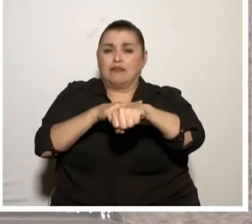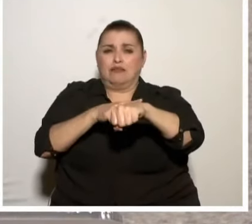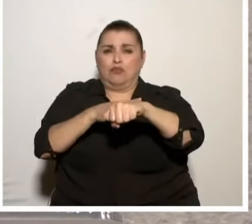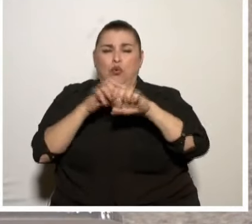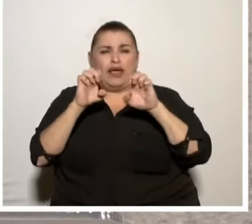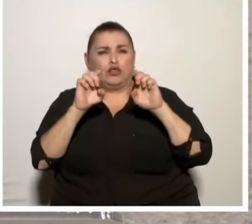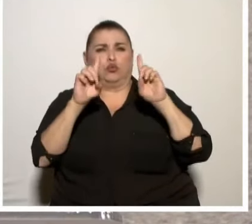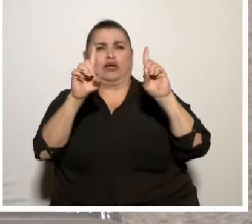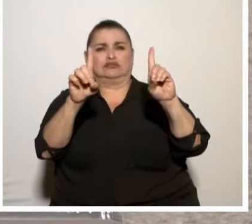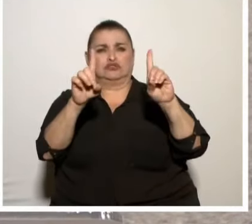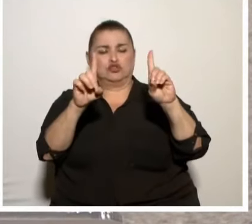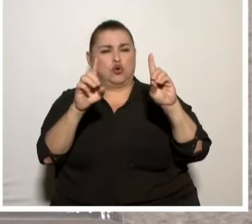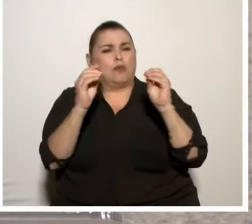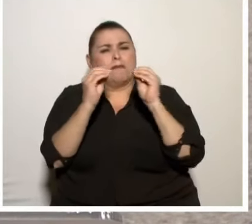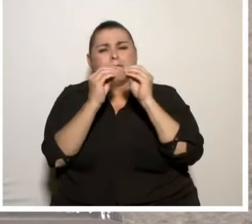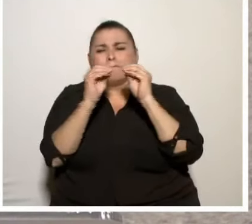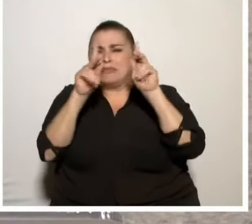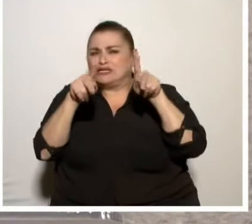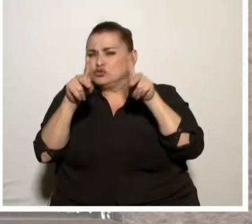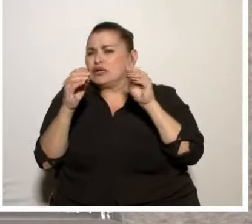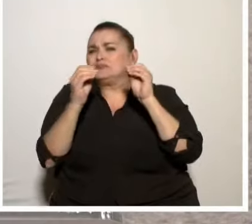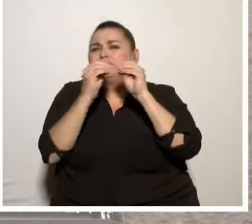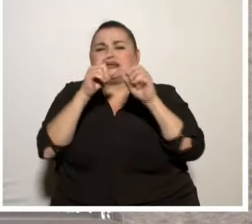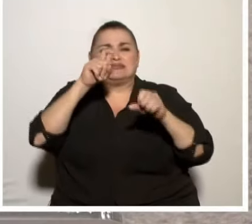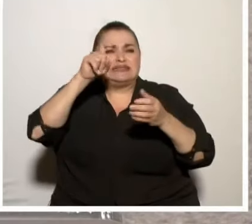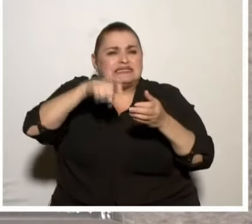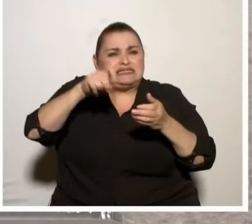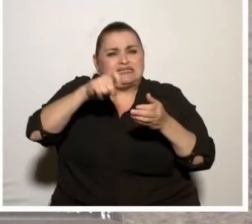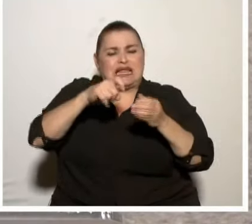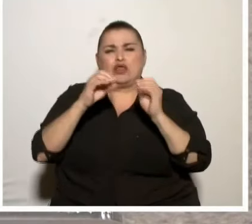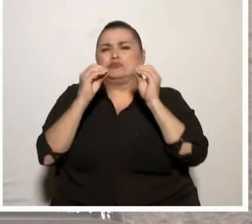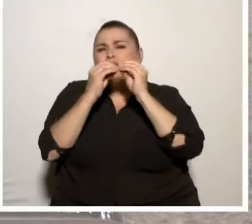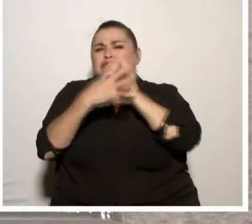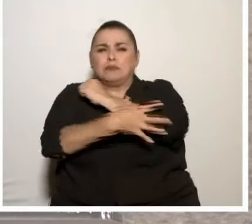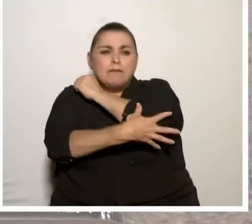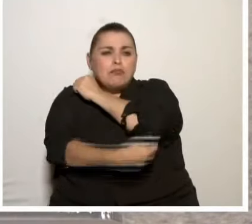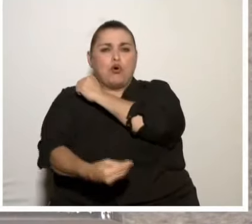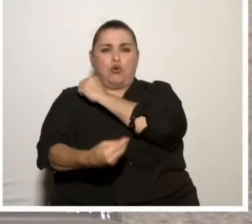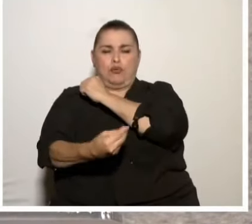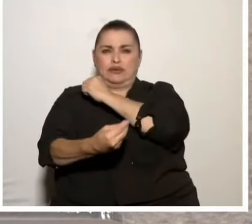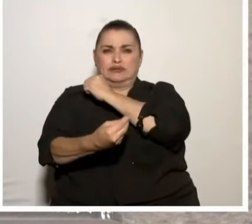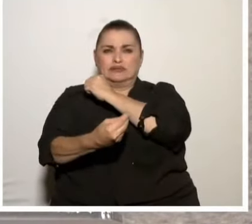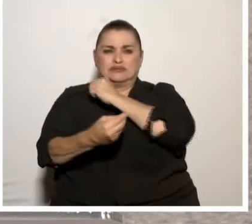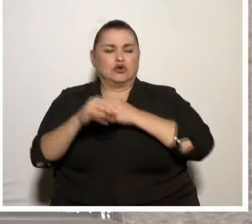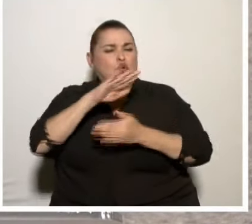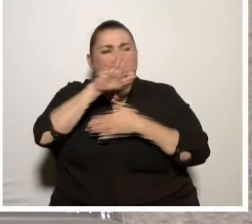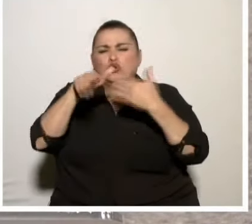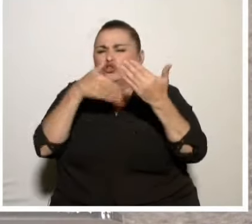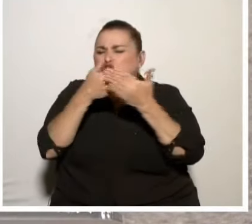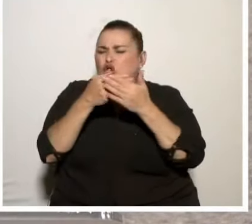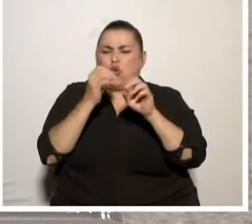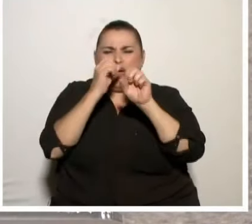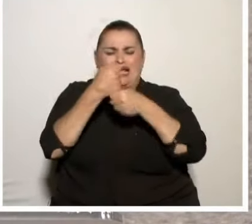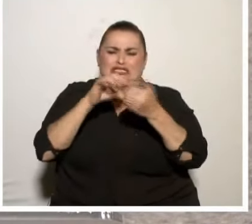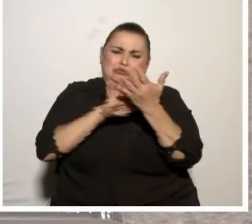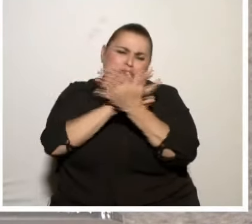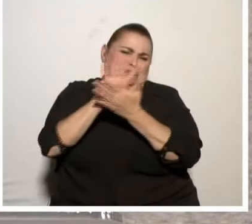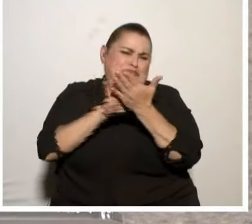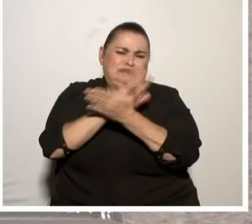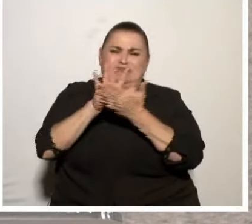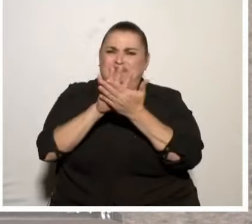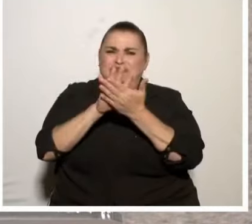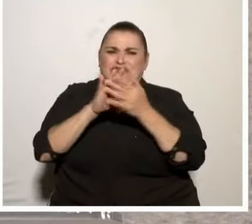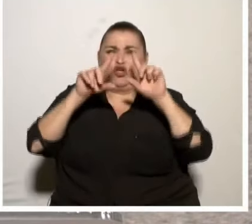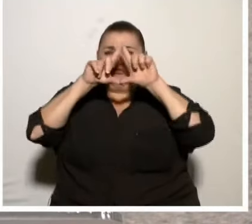la educación de los más necesitados y de los más pobres. Con todo ha hecho un óleo, han vuelto el rótulo